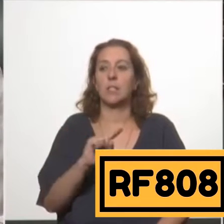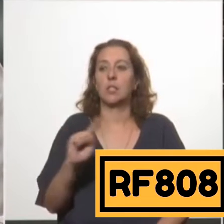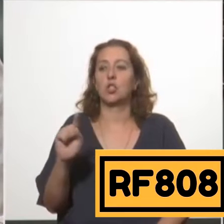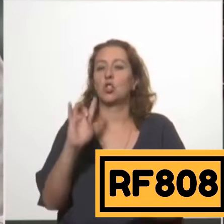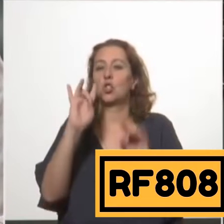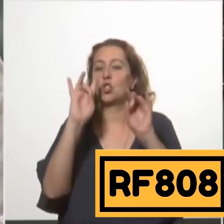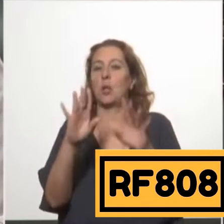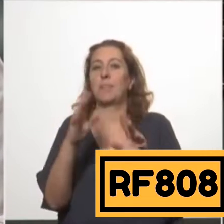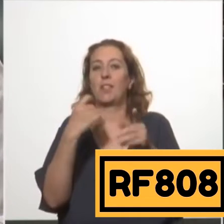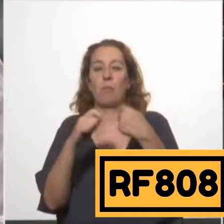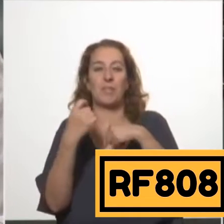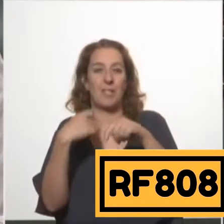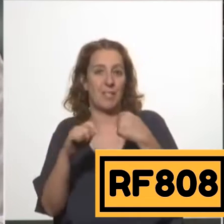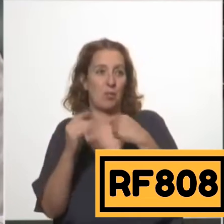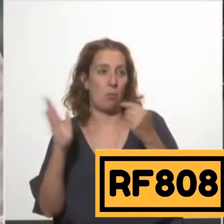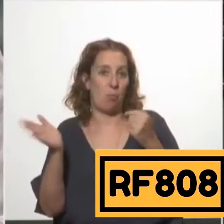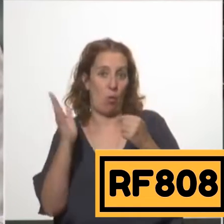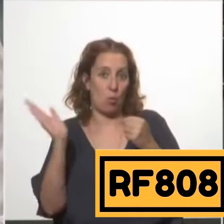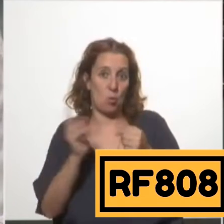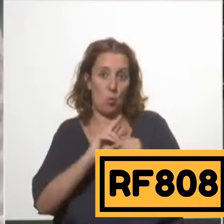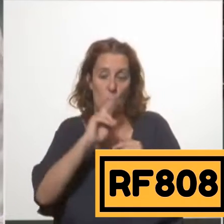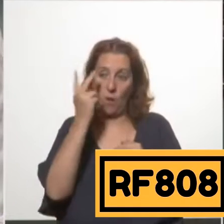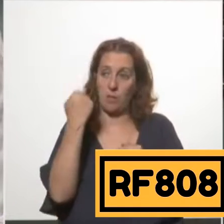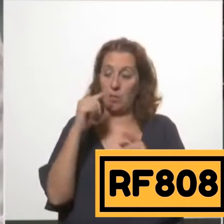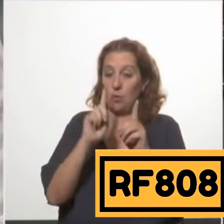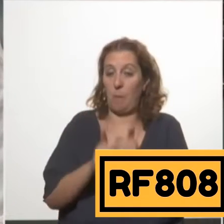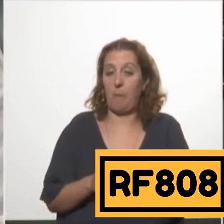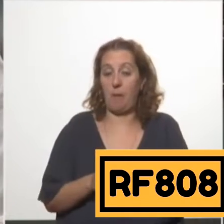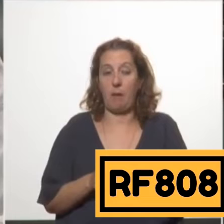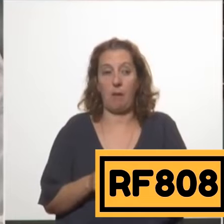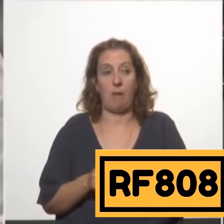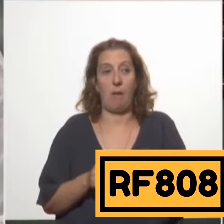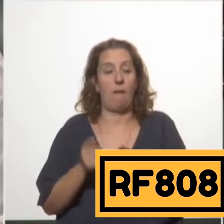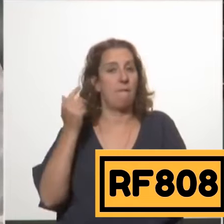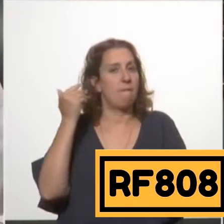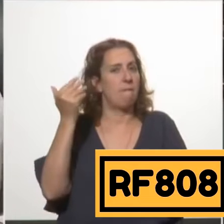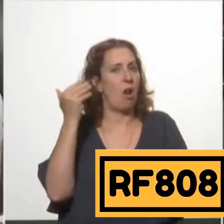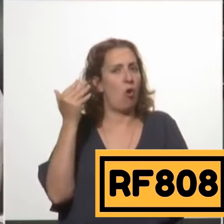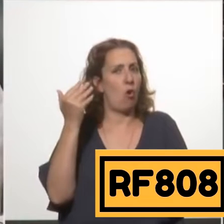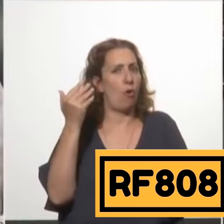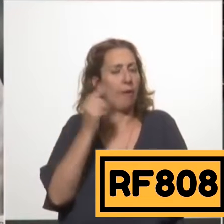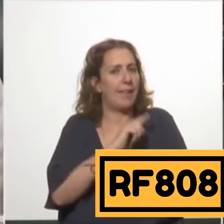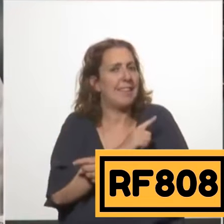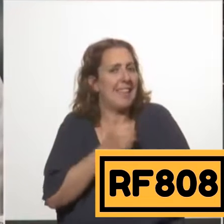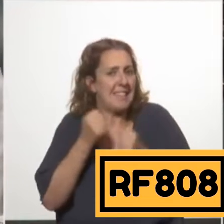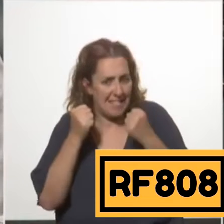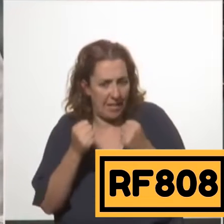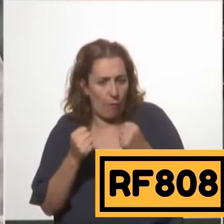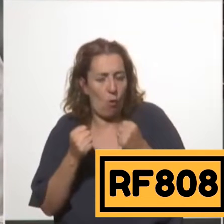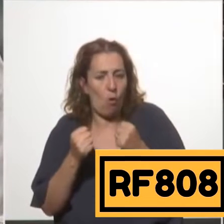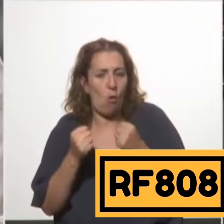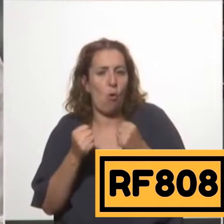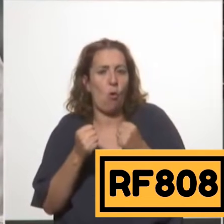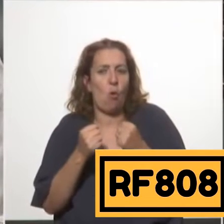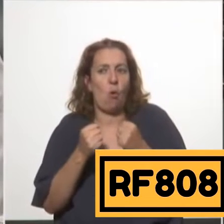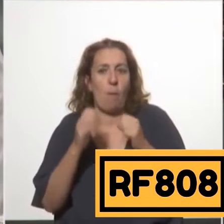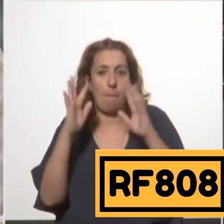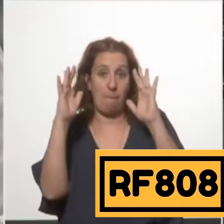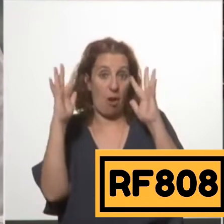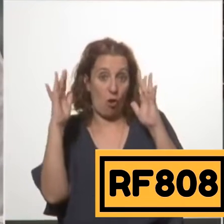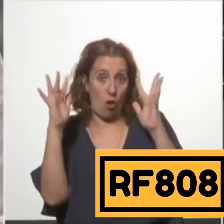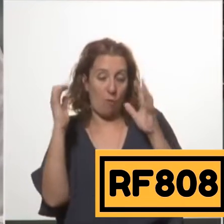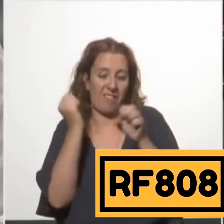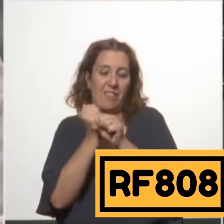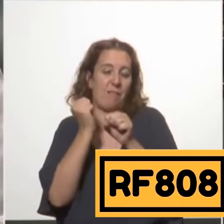la comercialización de lo que se produce por parte de Uruguay, sino un valor intensivo en la mano de obra, en el